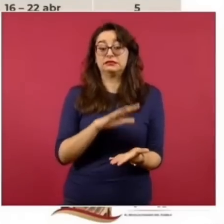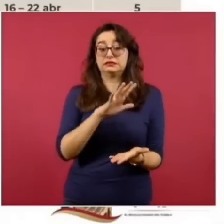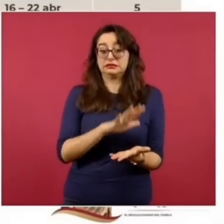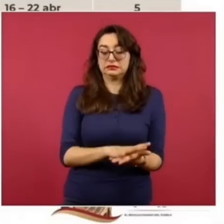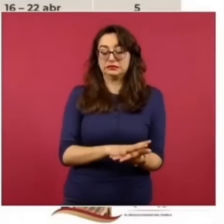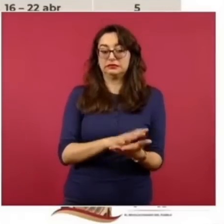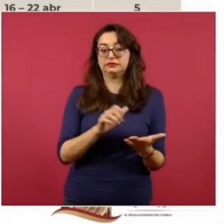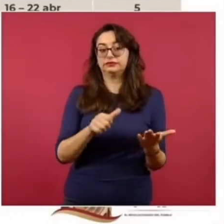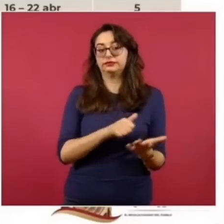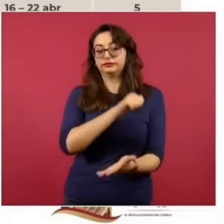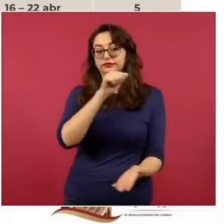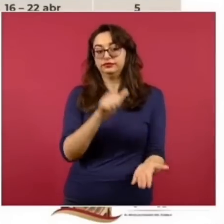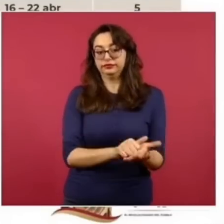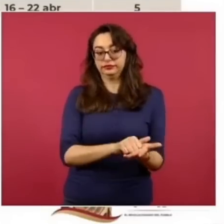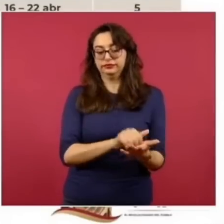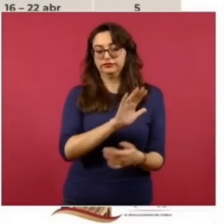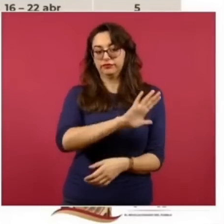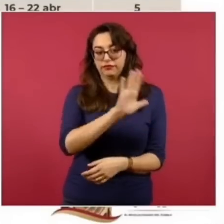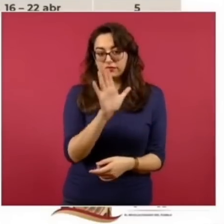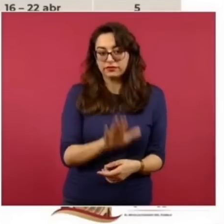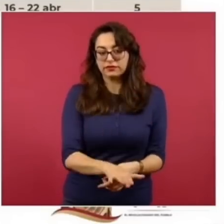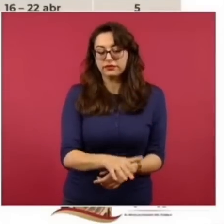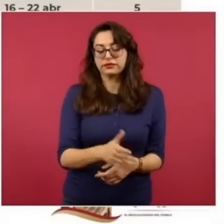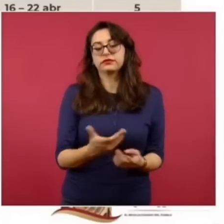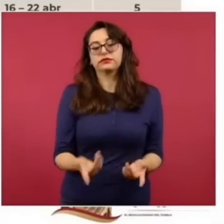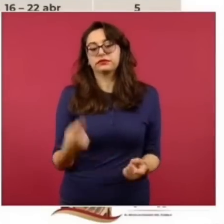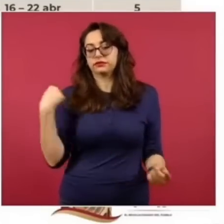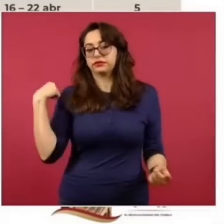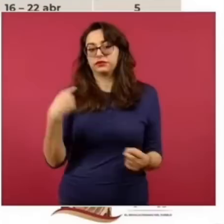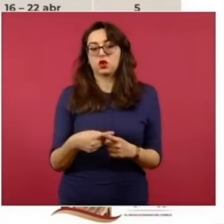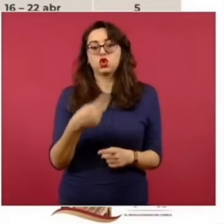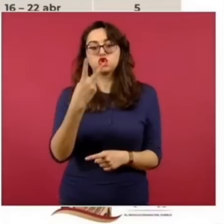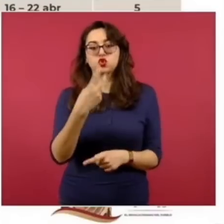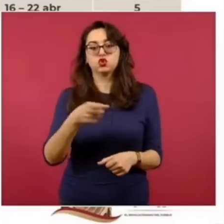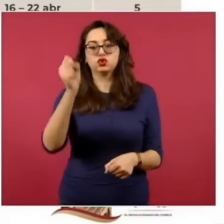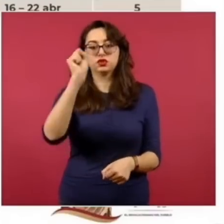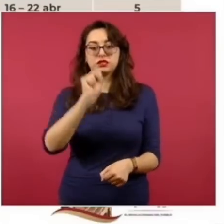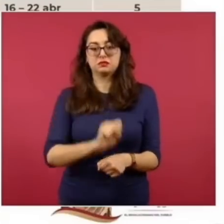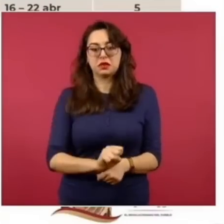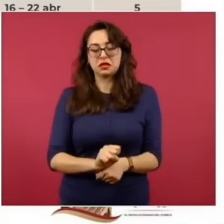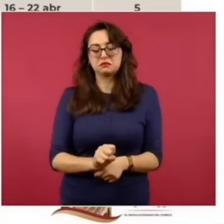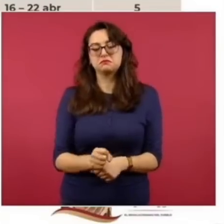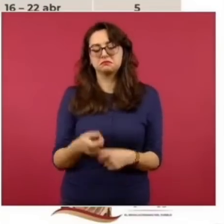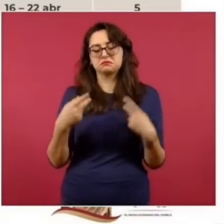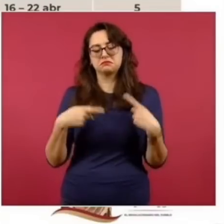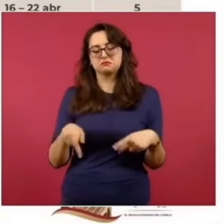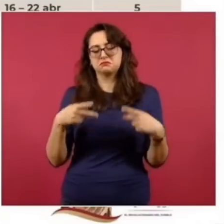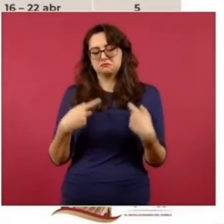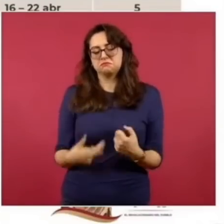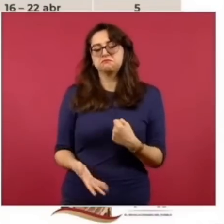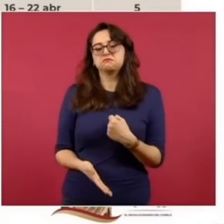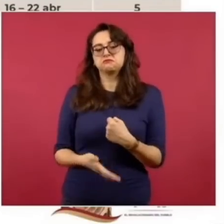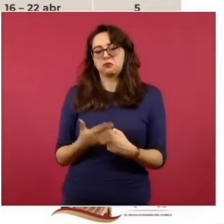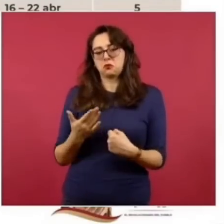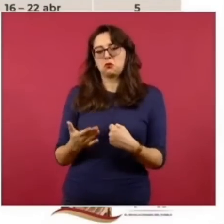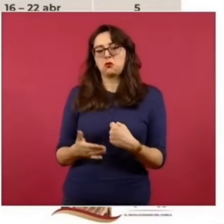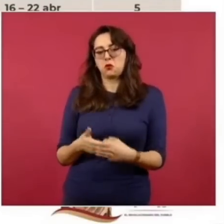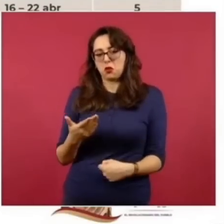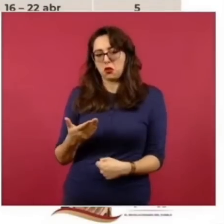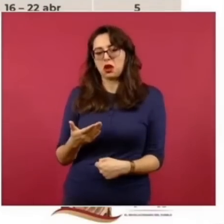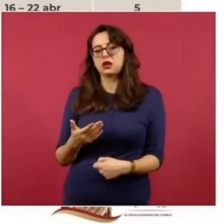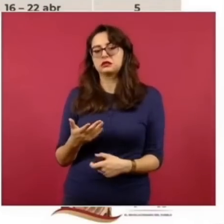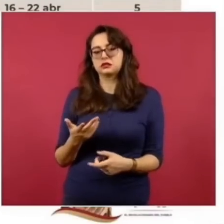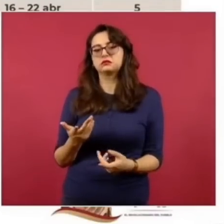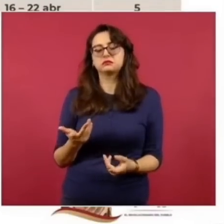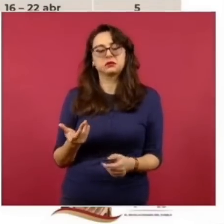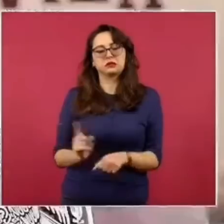defunción, y vemos que tenemos en las últimas 2 semanas menos de 2 dígitos de ocurrencia en la cifra